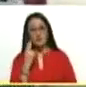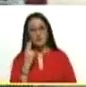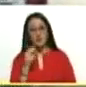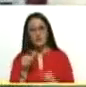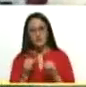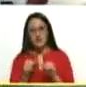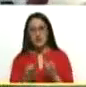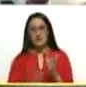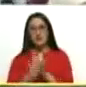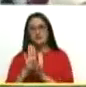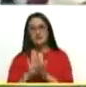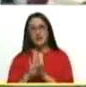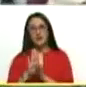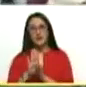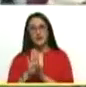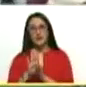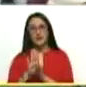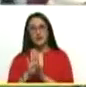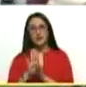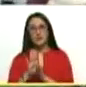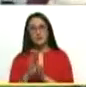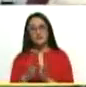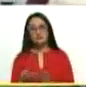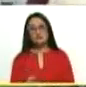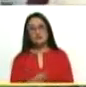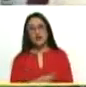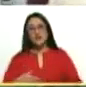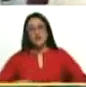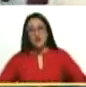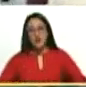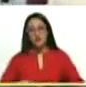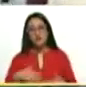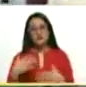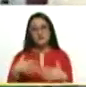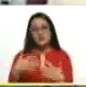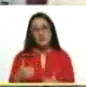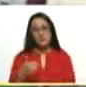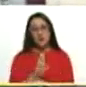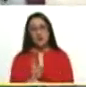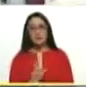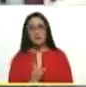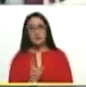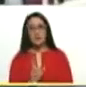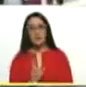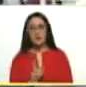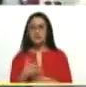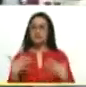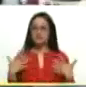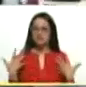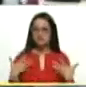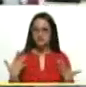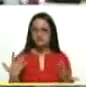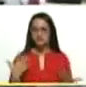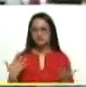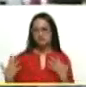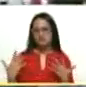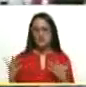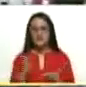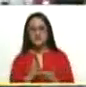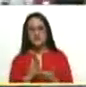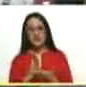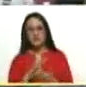seguir avanzando en conjunto, redoblando esfuerzos con el mayor dinamismo posible, de manera armónica, como ha sido siempre,